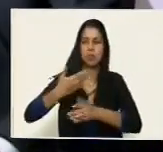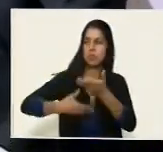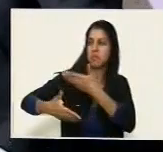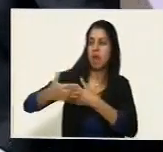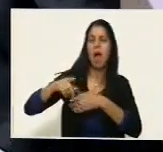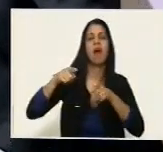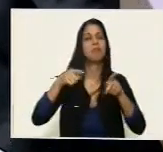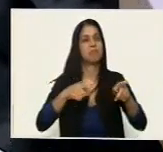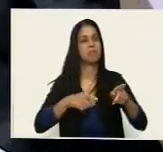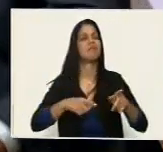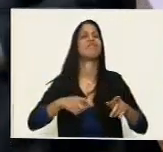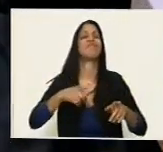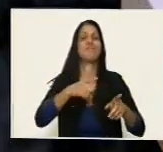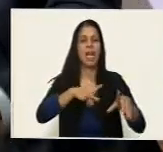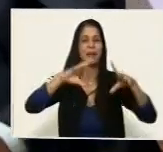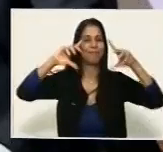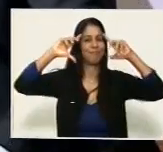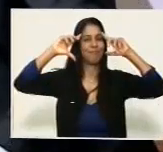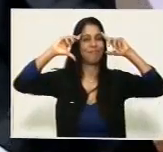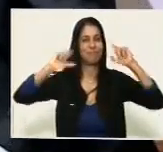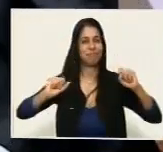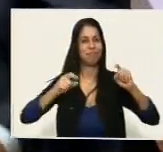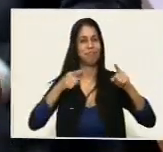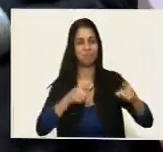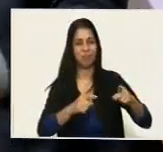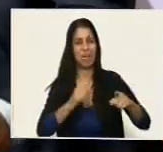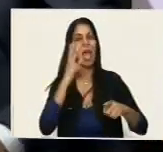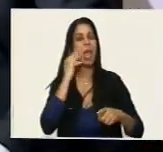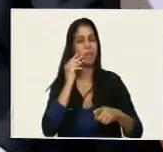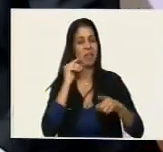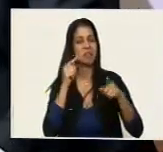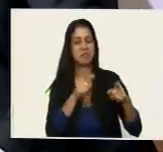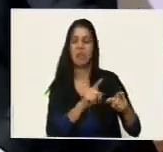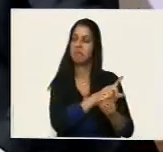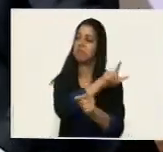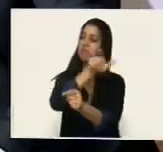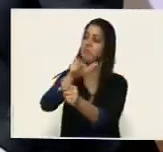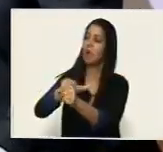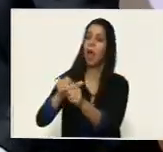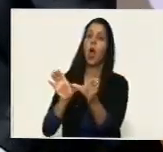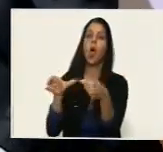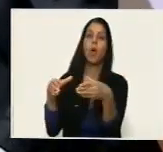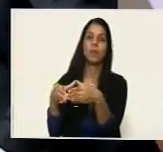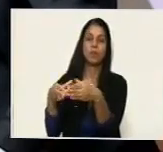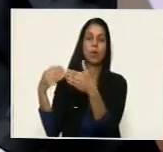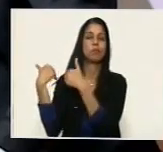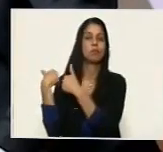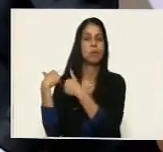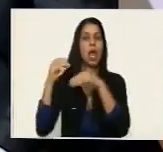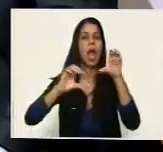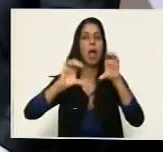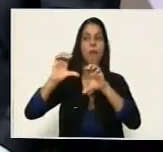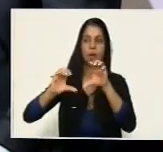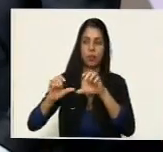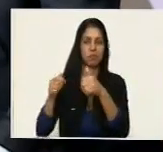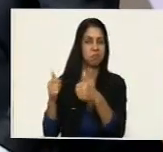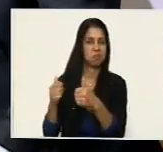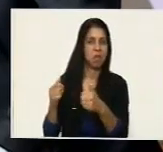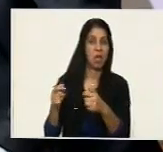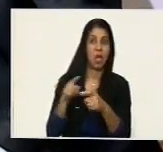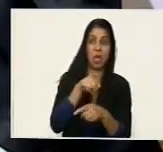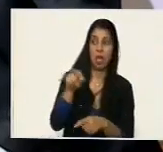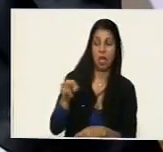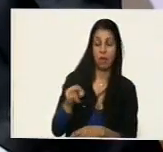está formada plenamente para estas decisiones que deben tomar desde esa comisión de méritos